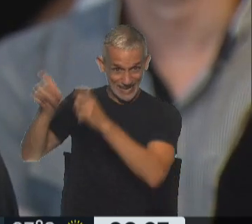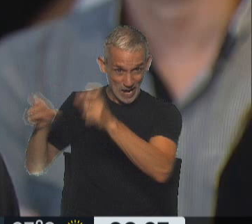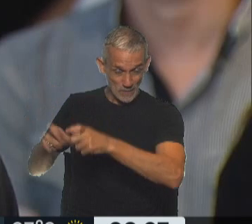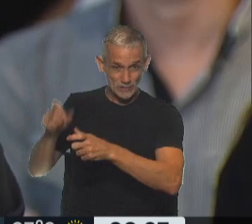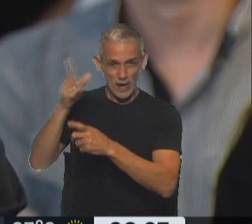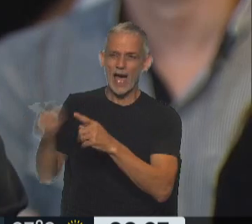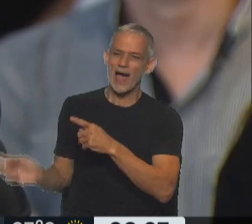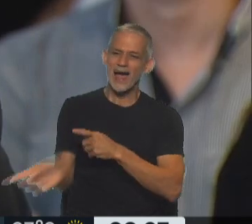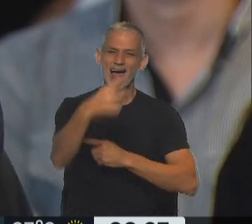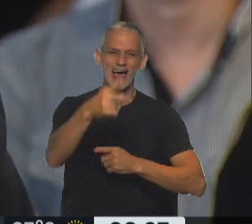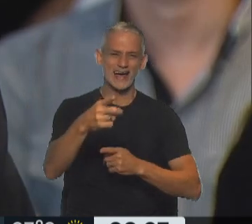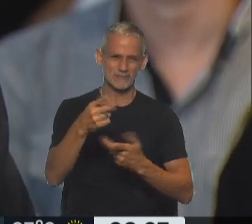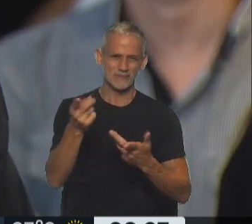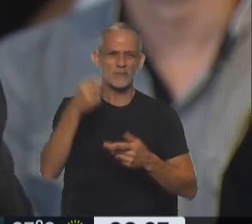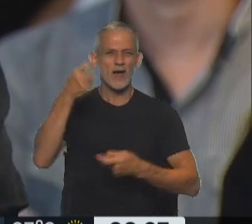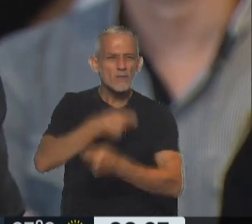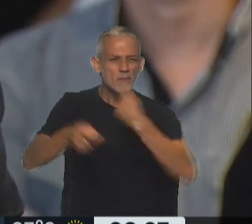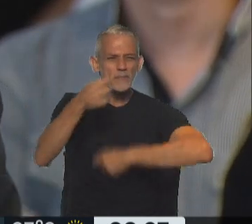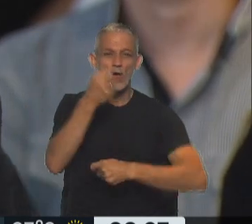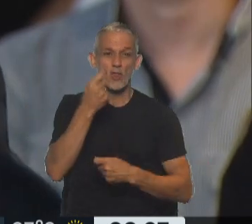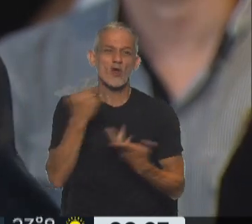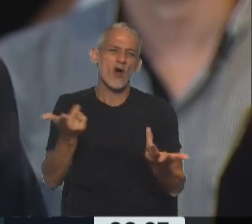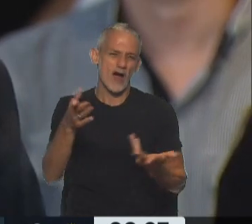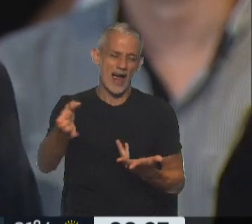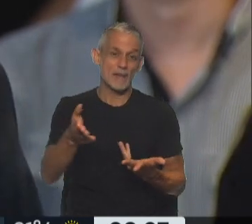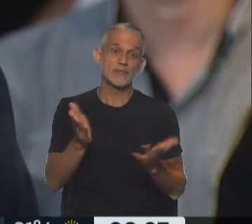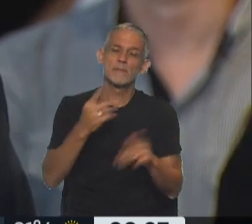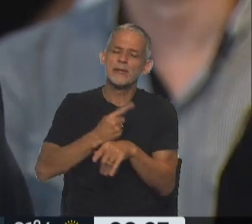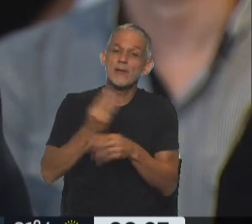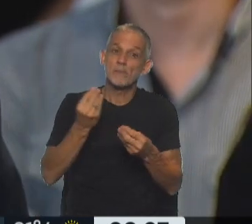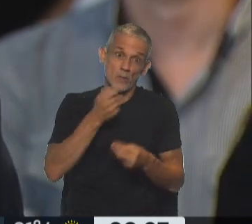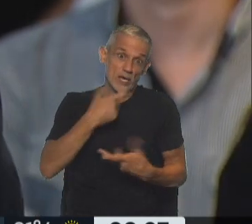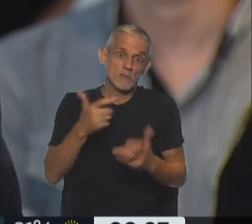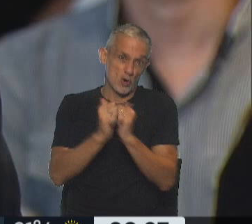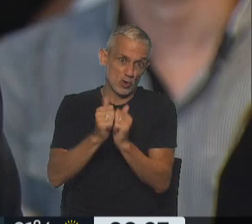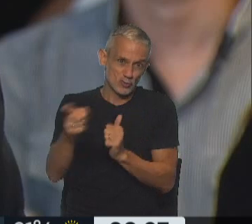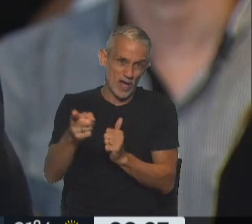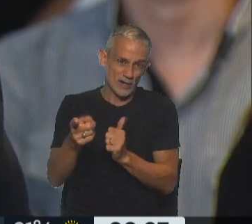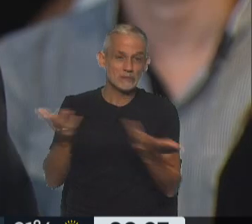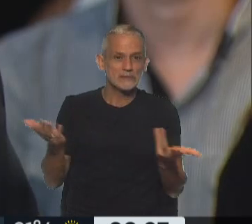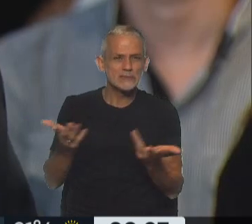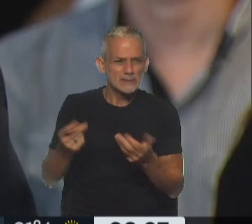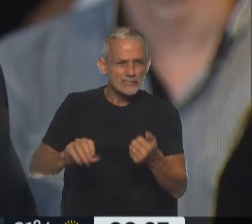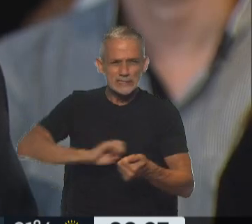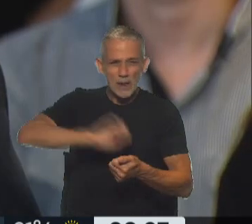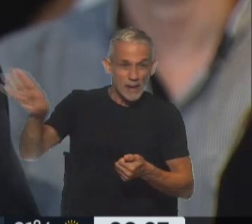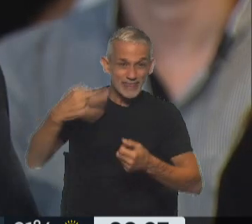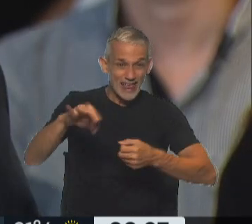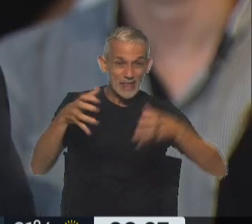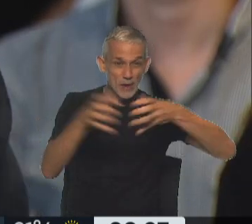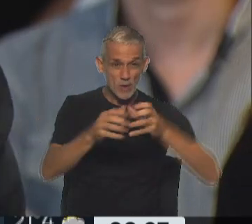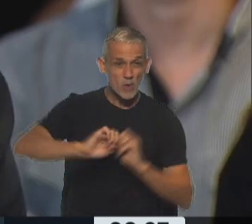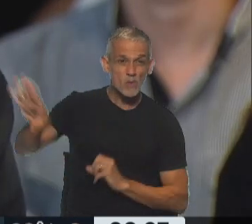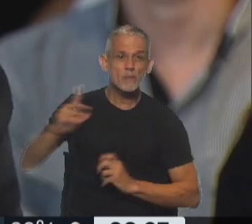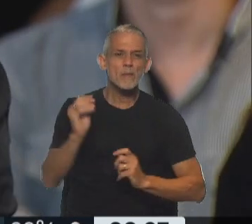a las zonas más calientes de la droga. Obviamente, empezando por Rosario, donde habría que mandar en forma rápida y